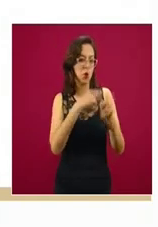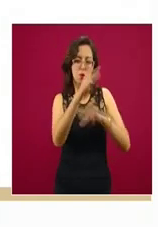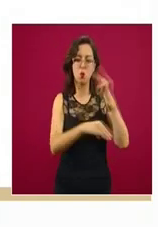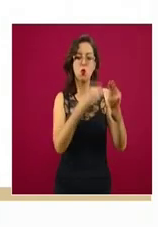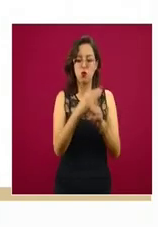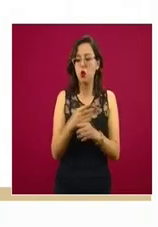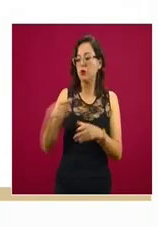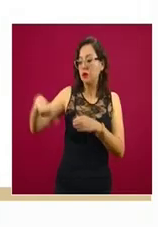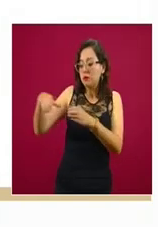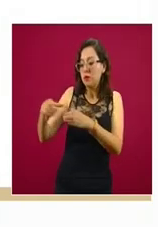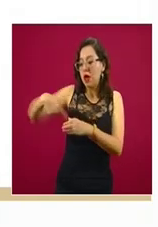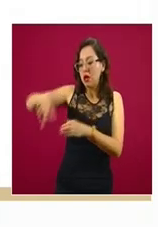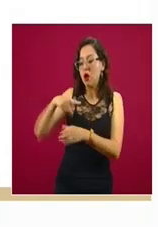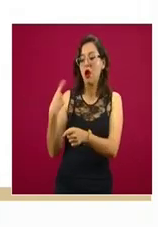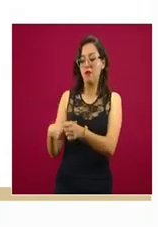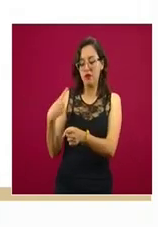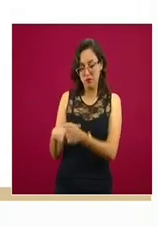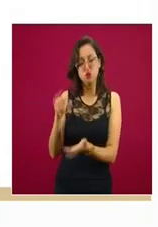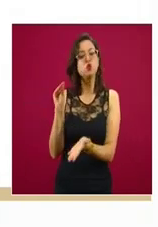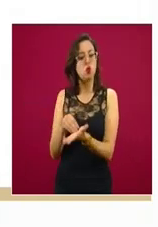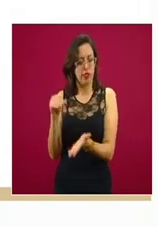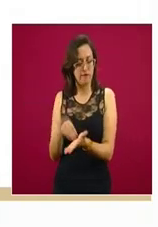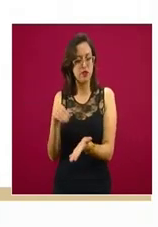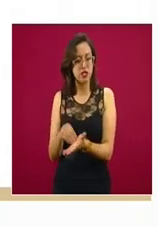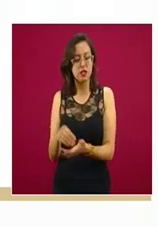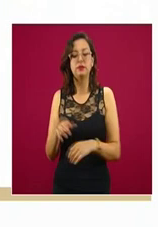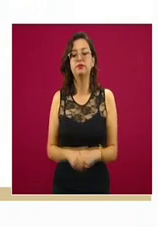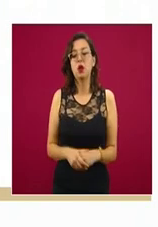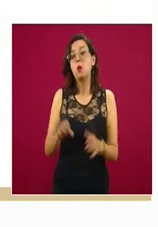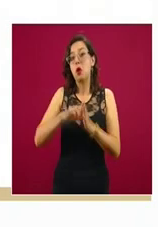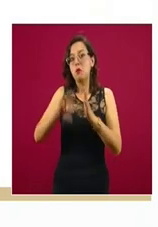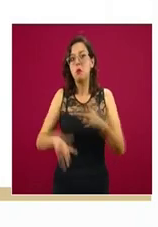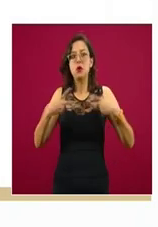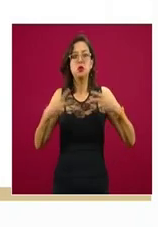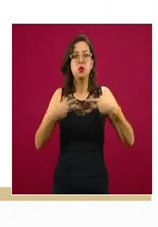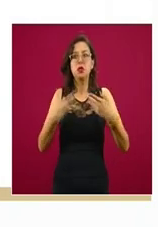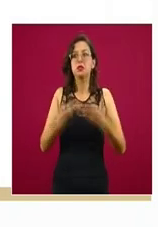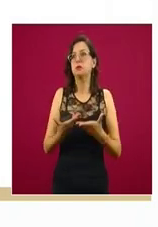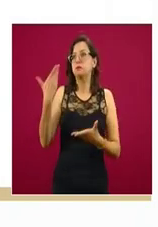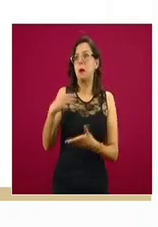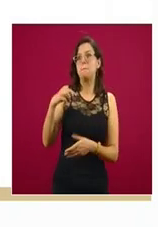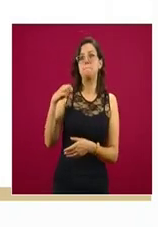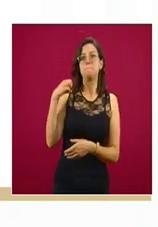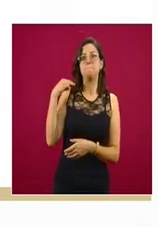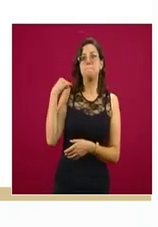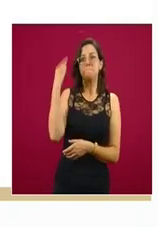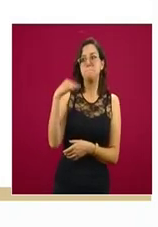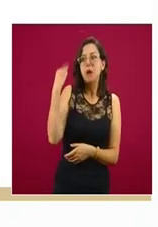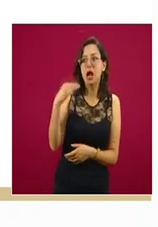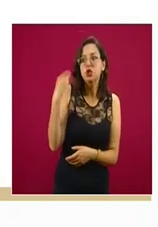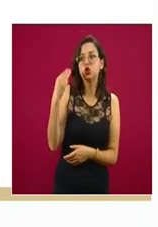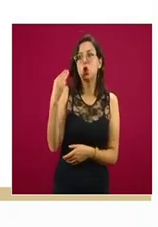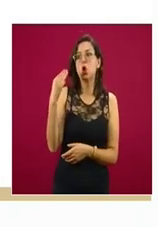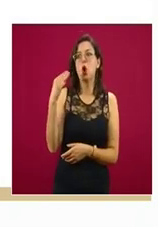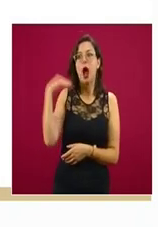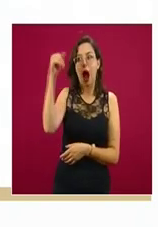la actividad de la epidemia. Los casos, por ejemplo, que ocurrieron en marzo e inclusive en la primera